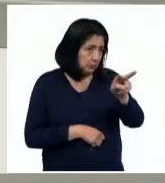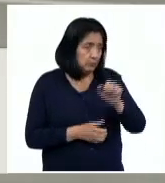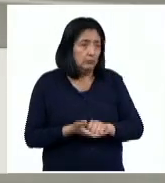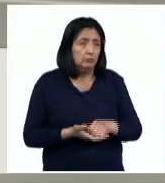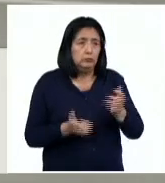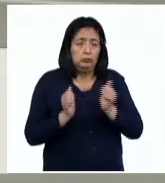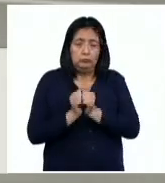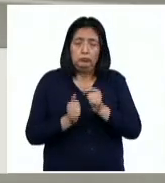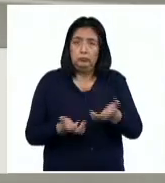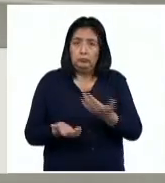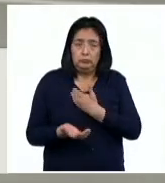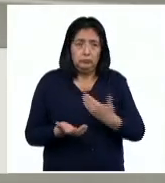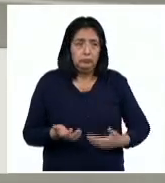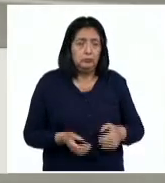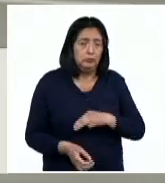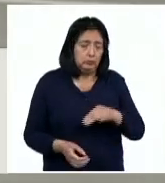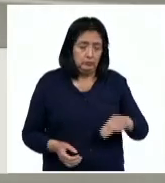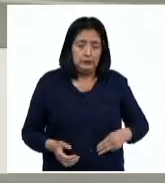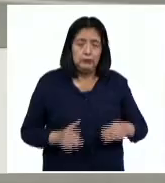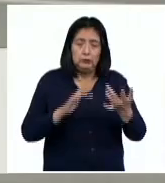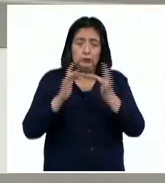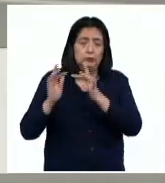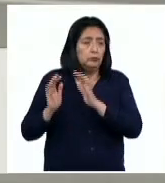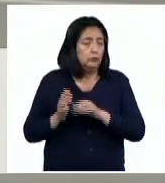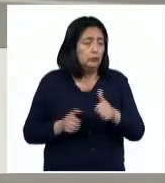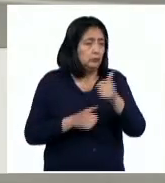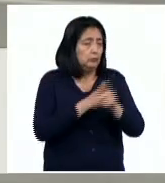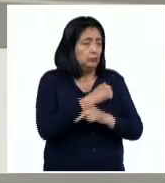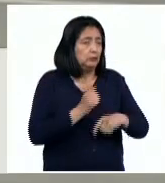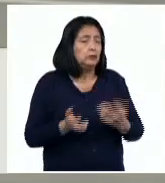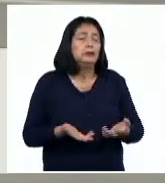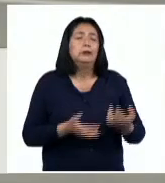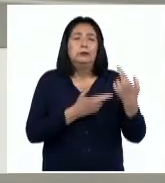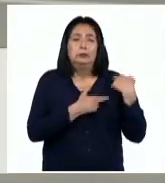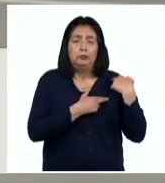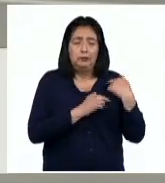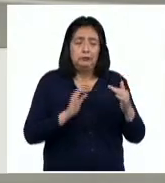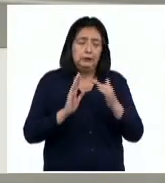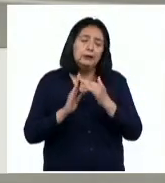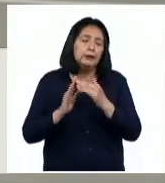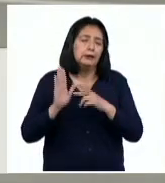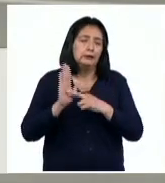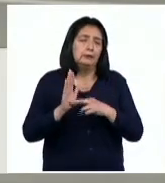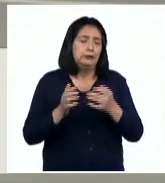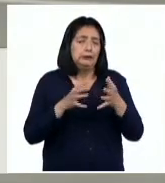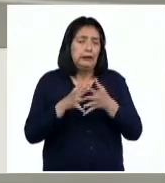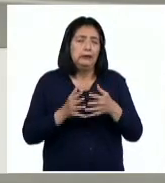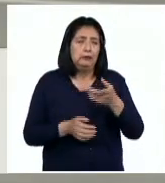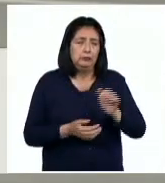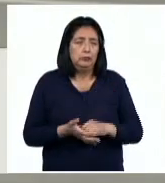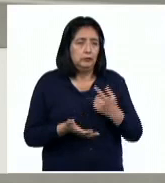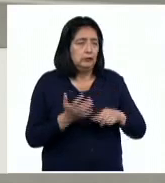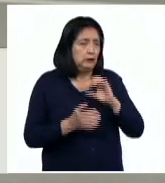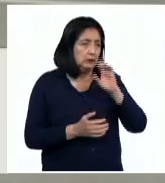está acompañado el presidente también por el ministro de Relaciones Exteriores y el encargado de negocios de la Embajada de los Estados Unidos. Vamos a escuchar también lo que